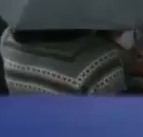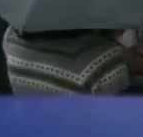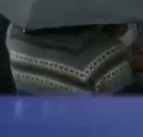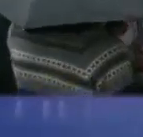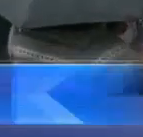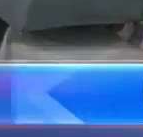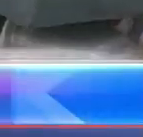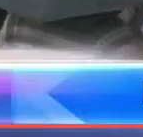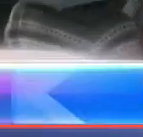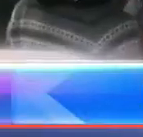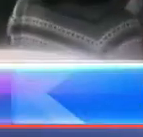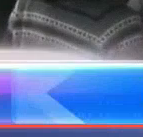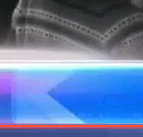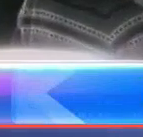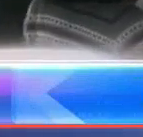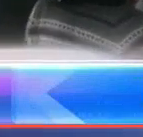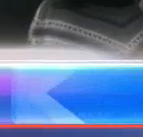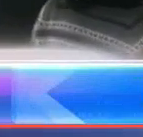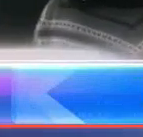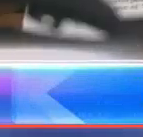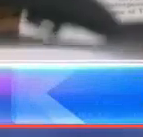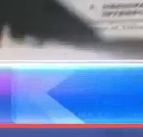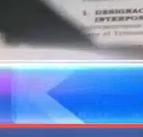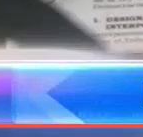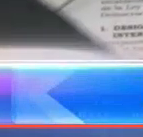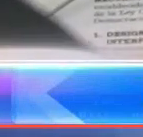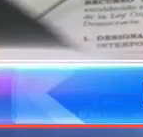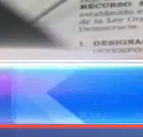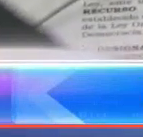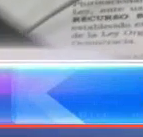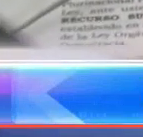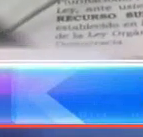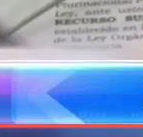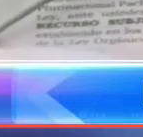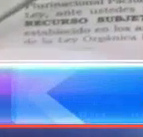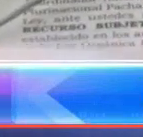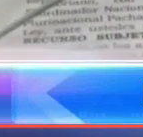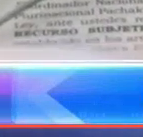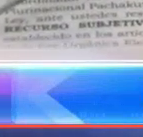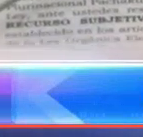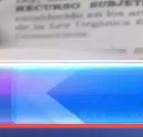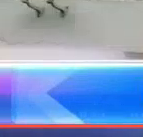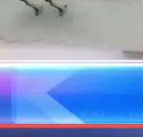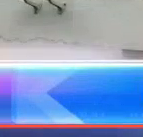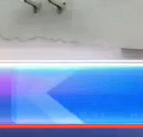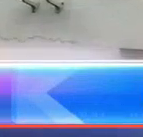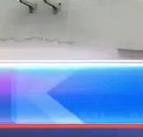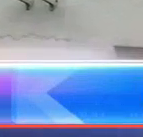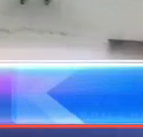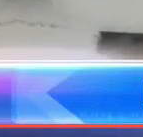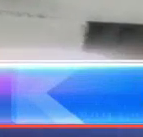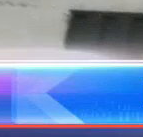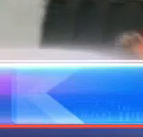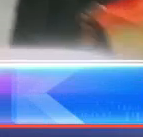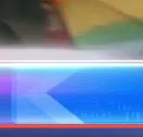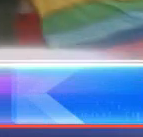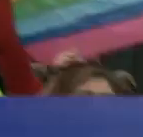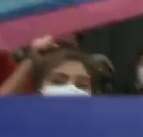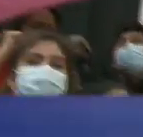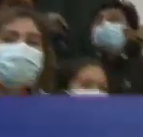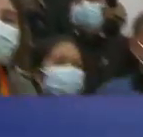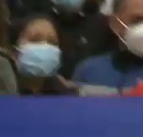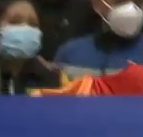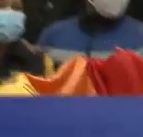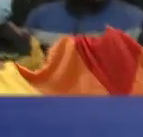pachakutik presentó impugnaciones en el tribunal contencioso electoral por la revisión de actas con presuntas inconsistencias